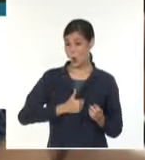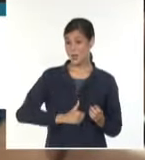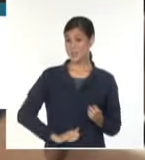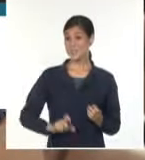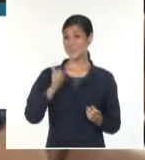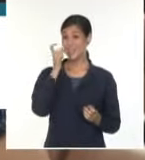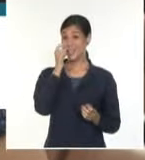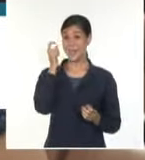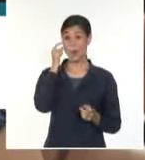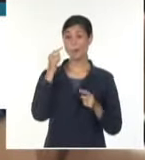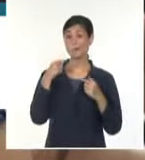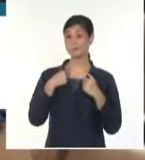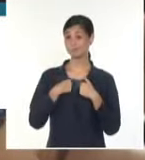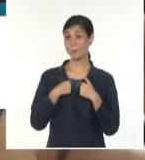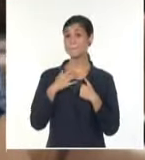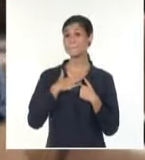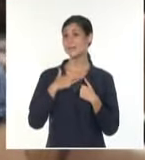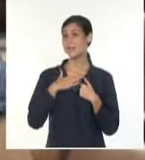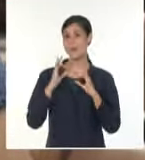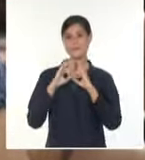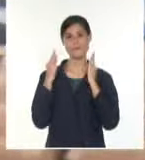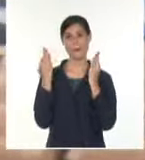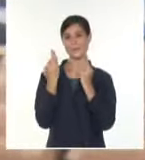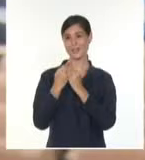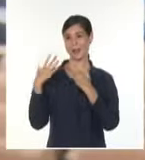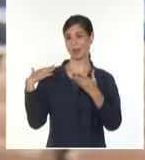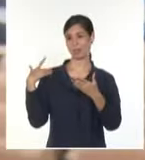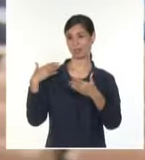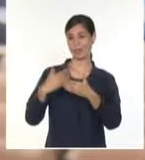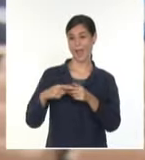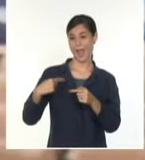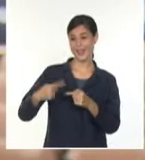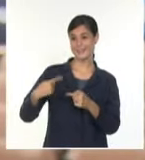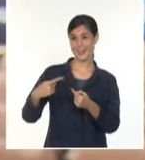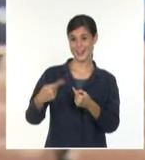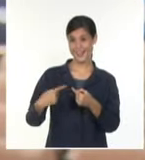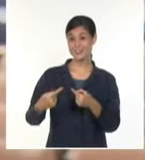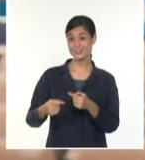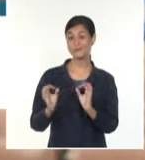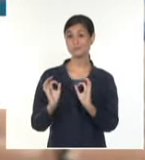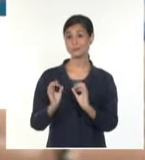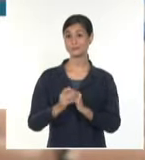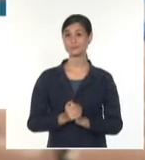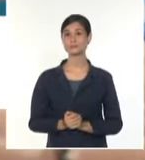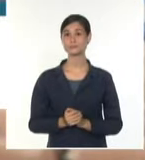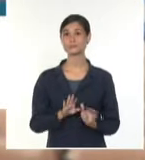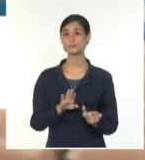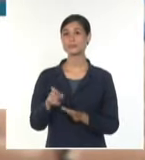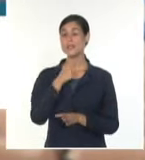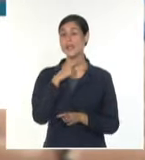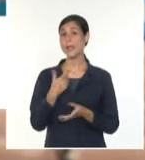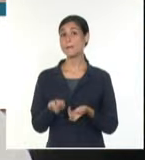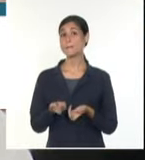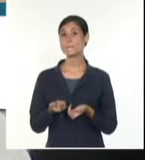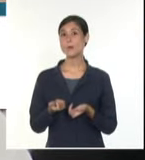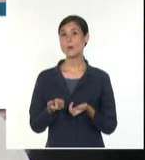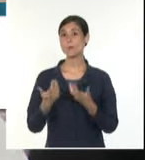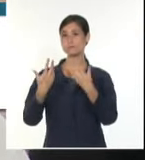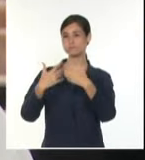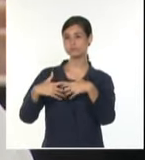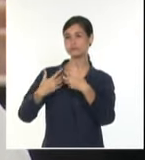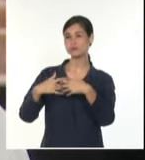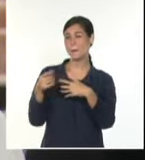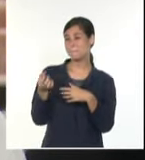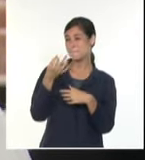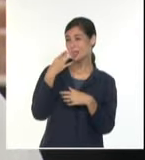Es una tradición familiar lo que es, una continuidad. Estudios muy importantes, sobre todo para la caracterización de productos biofarmacéuticos. La vara